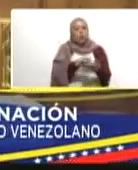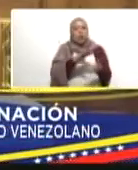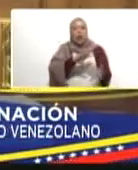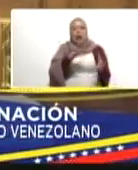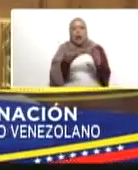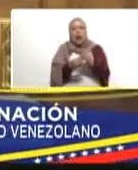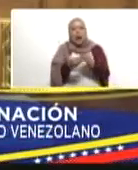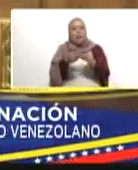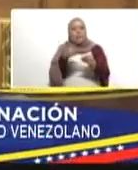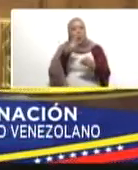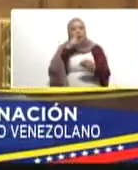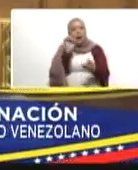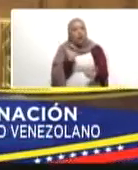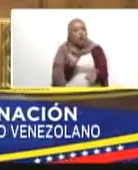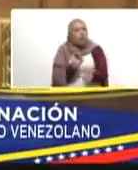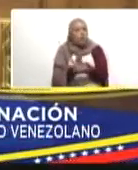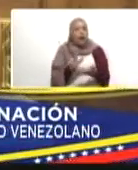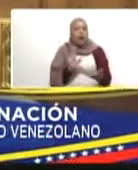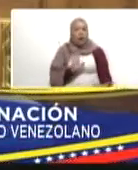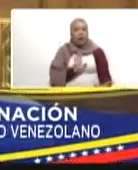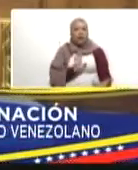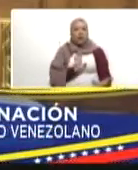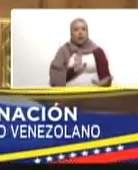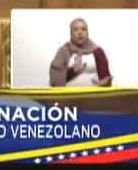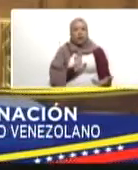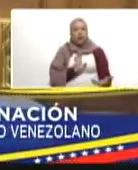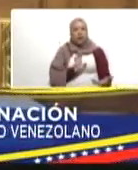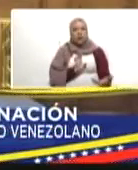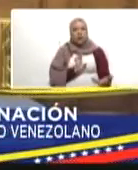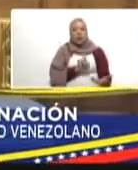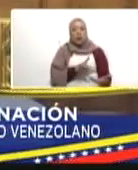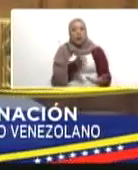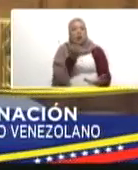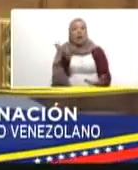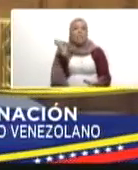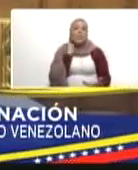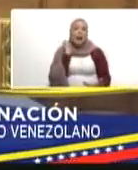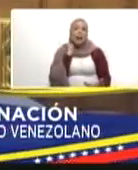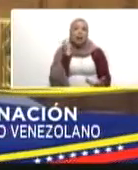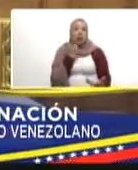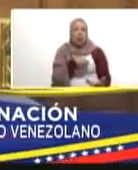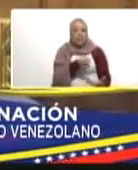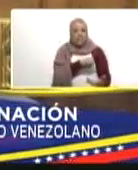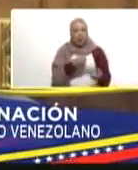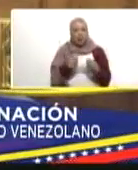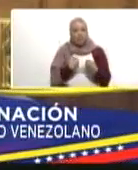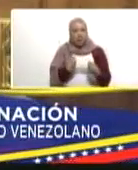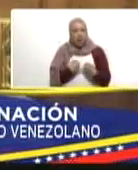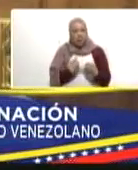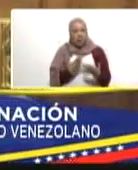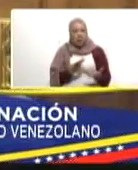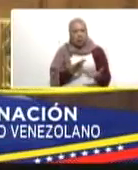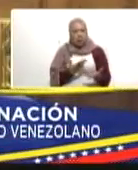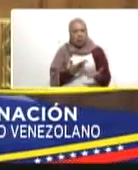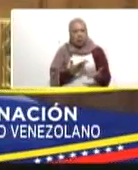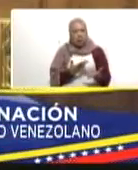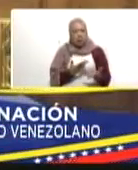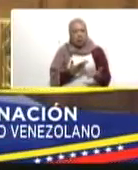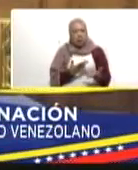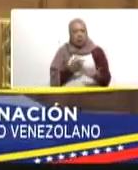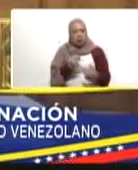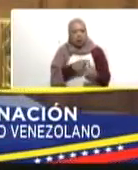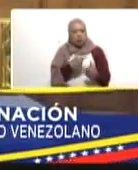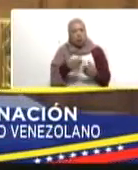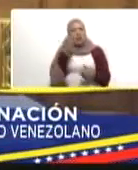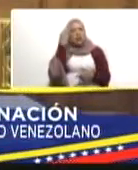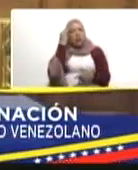régimen Está seguro el criminal de del edisma el vampiro de Madrid y ustedes